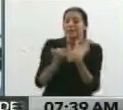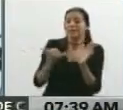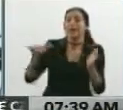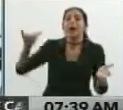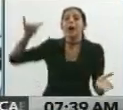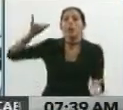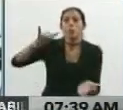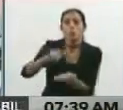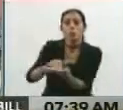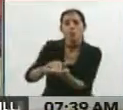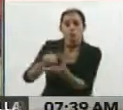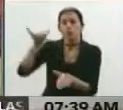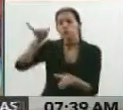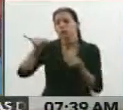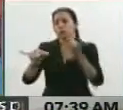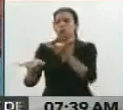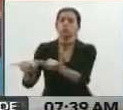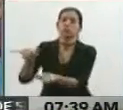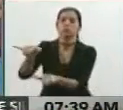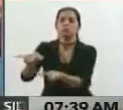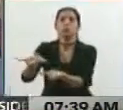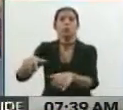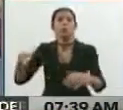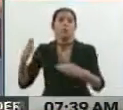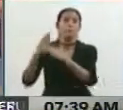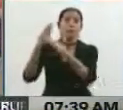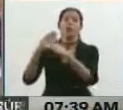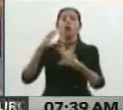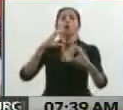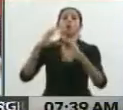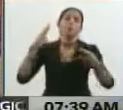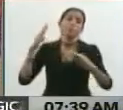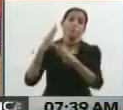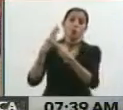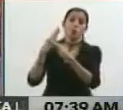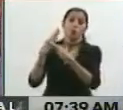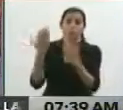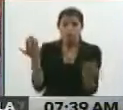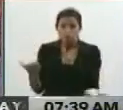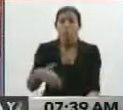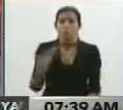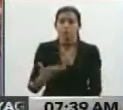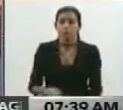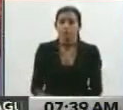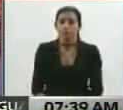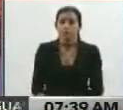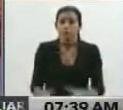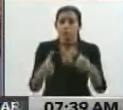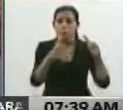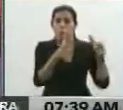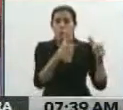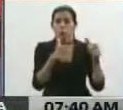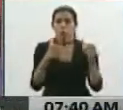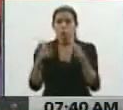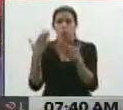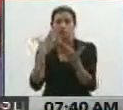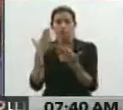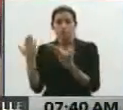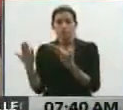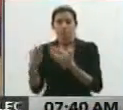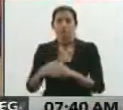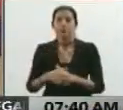o alguna interferencia puede generar incluso diferencias en las radiofrecuencias arona 2 entonces por eso es que la